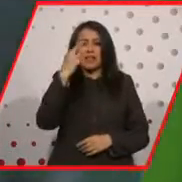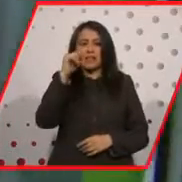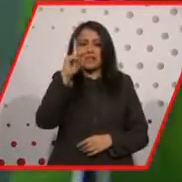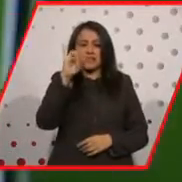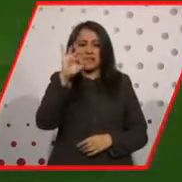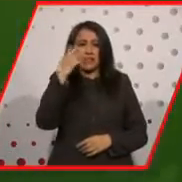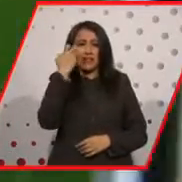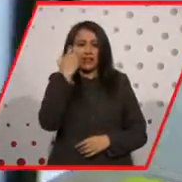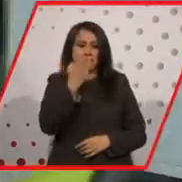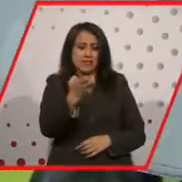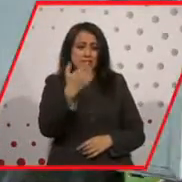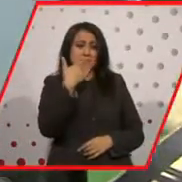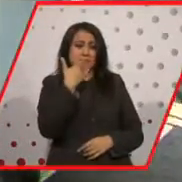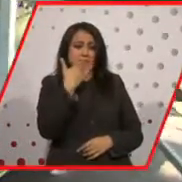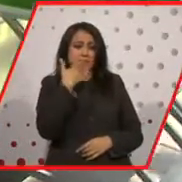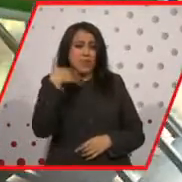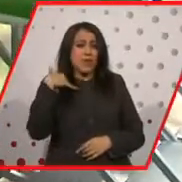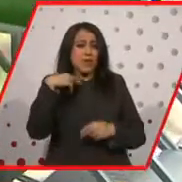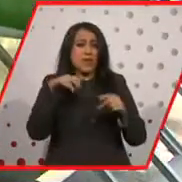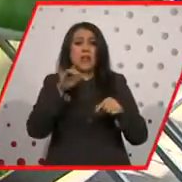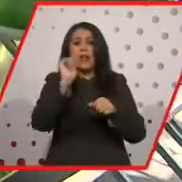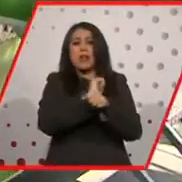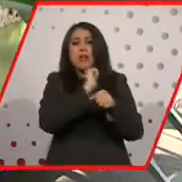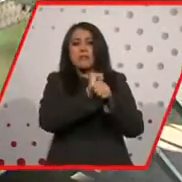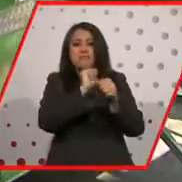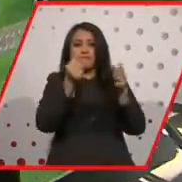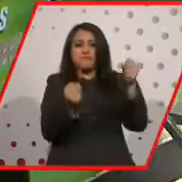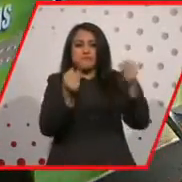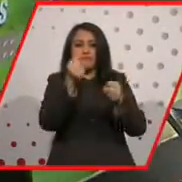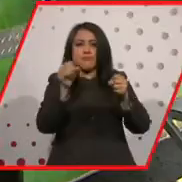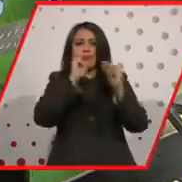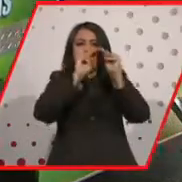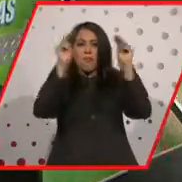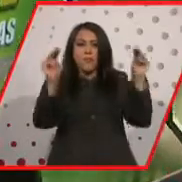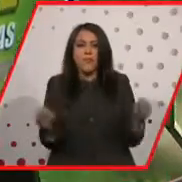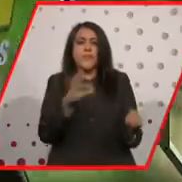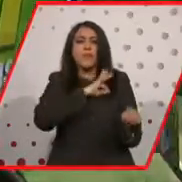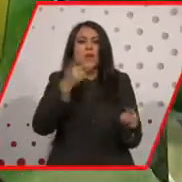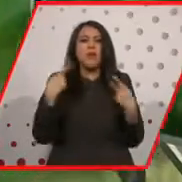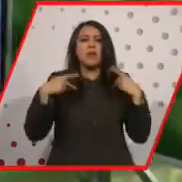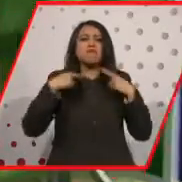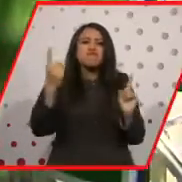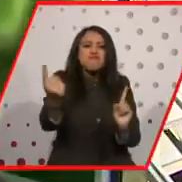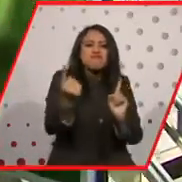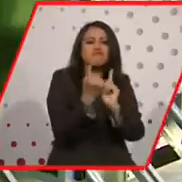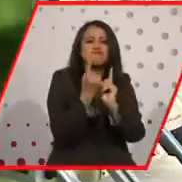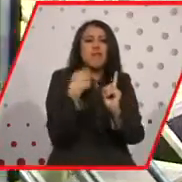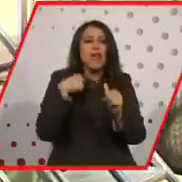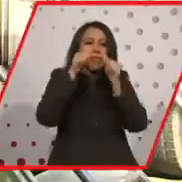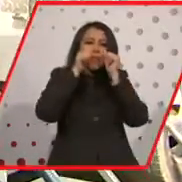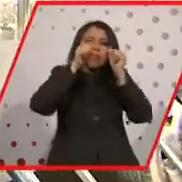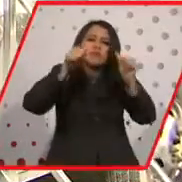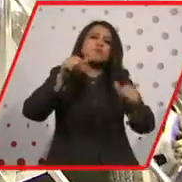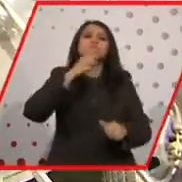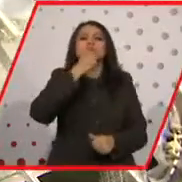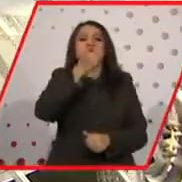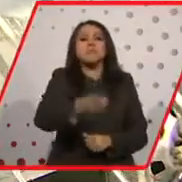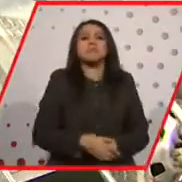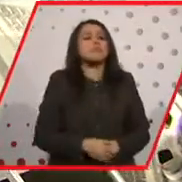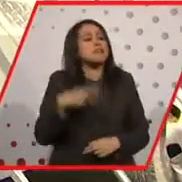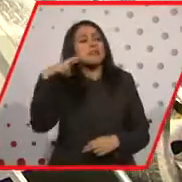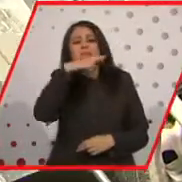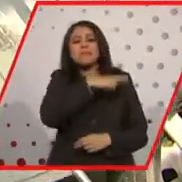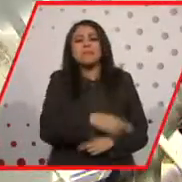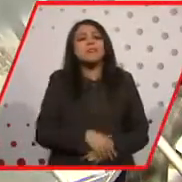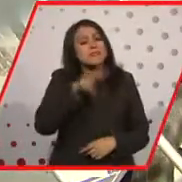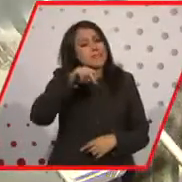el objetivo de tener esta unidad aquí es para precisamente tener esta cercanía con la gente y darle atención inmediata. Es